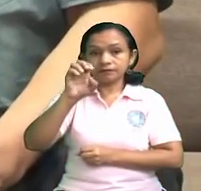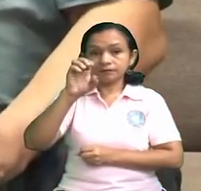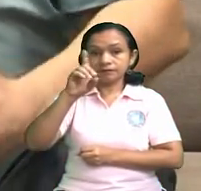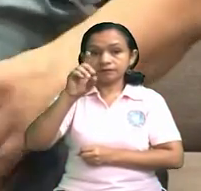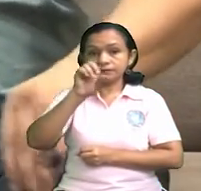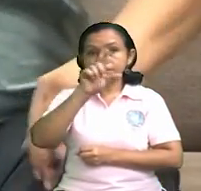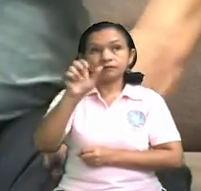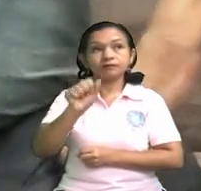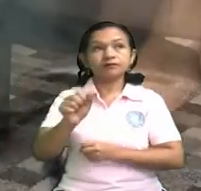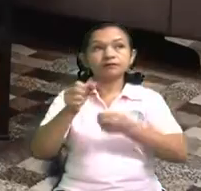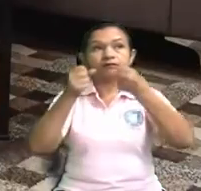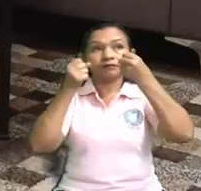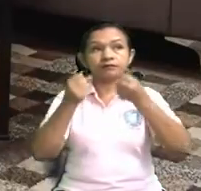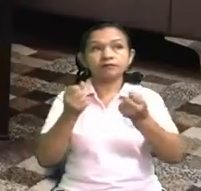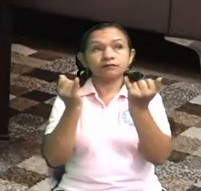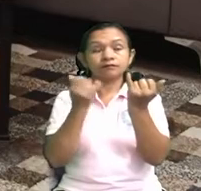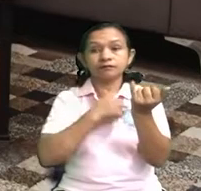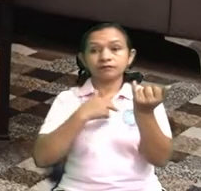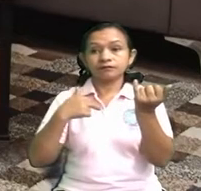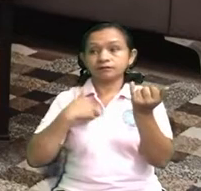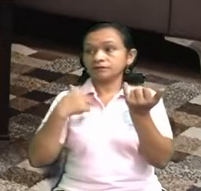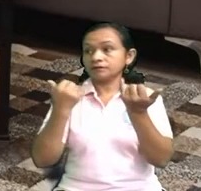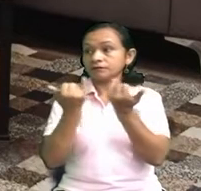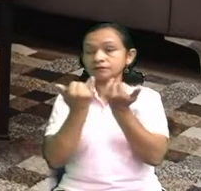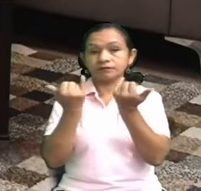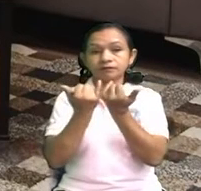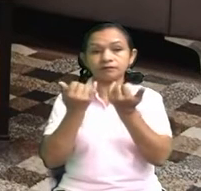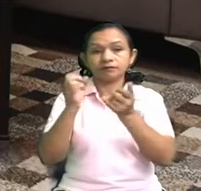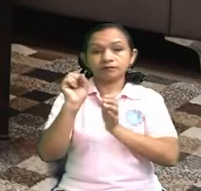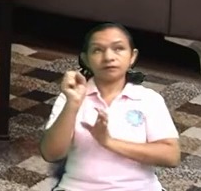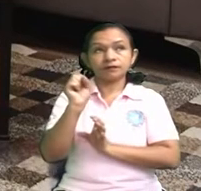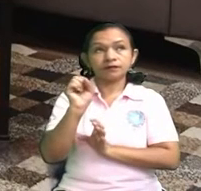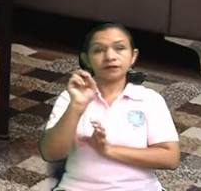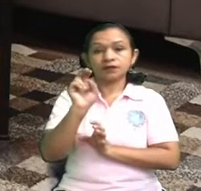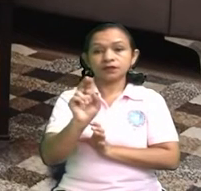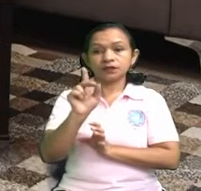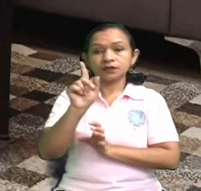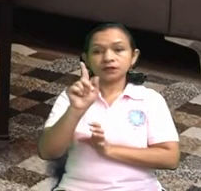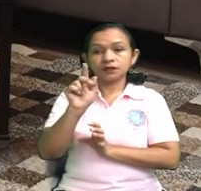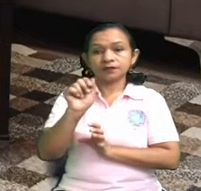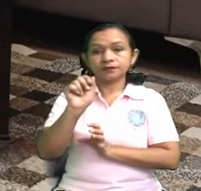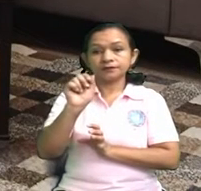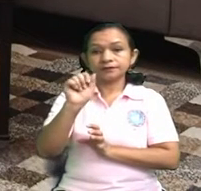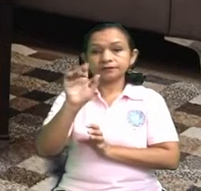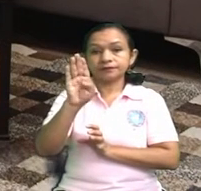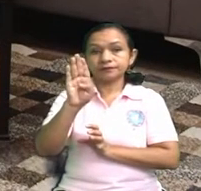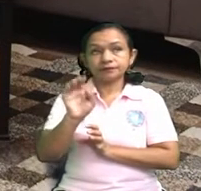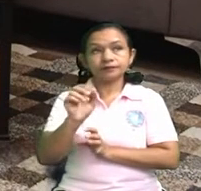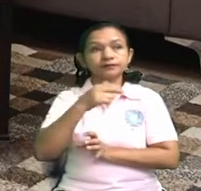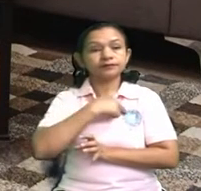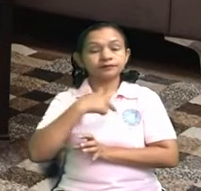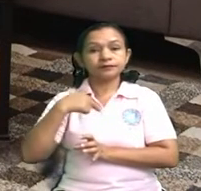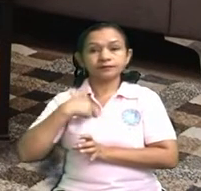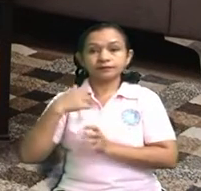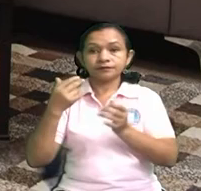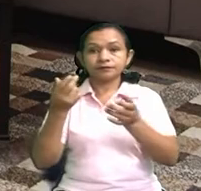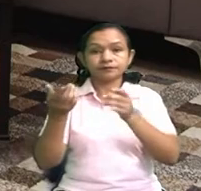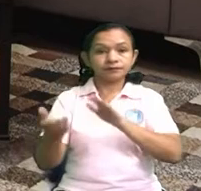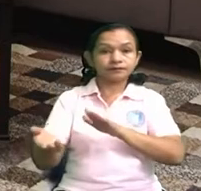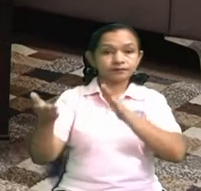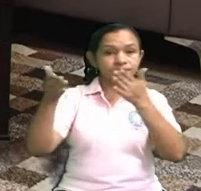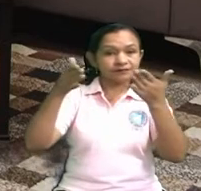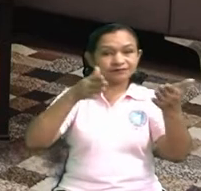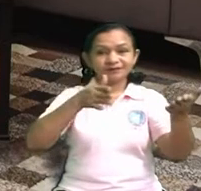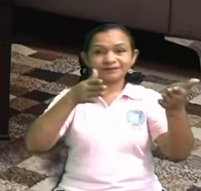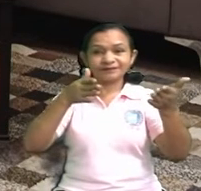el compañero Orgullo de Sutiaba, ¿verdad? Uno de los compañeros que murió en un